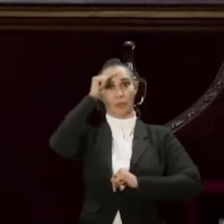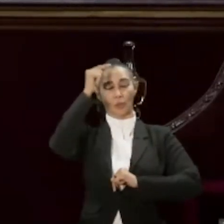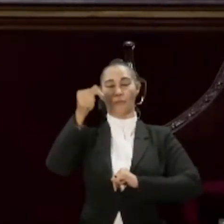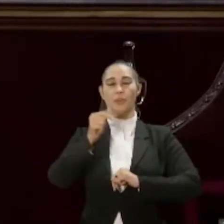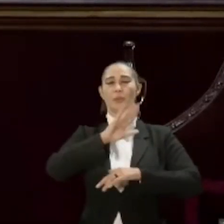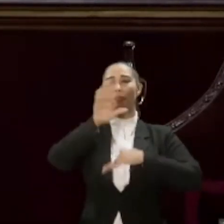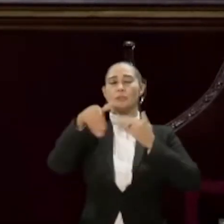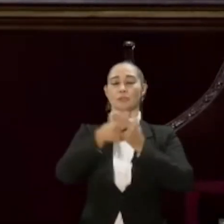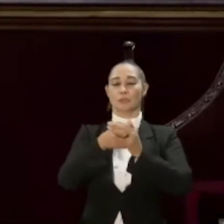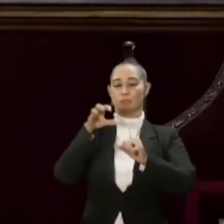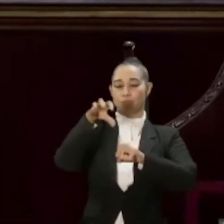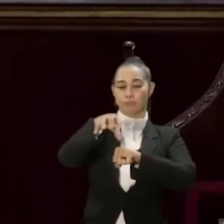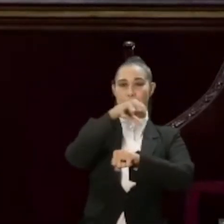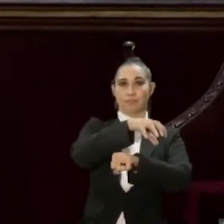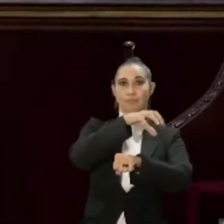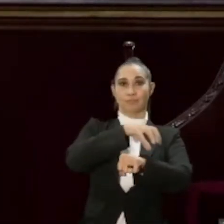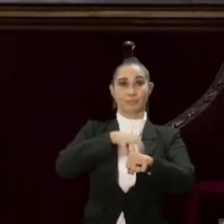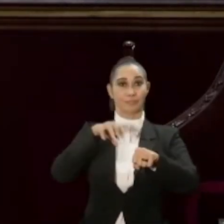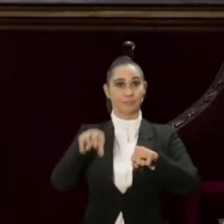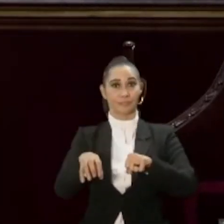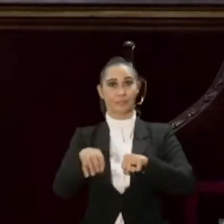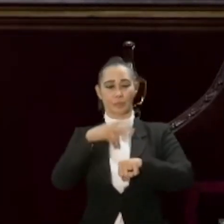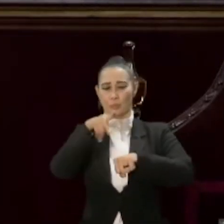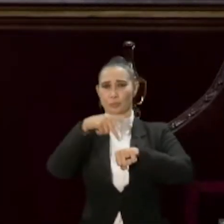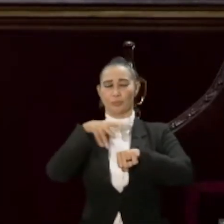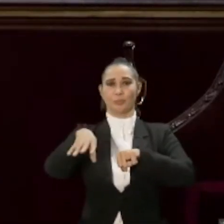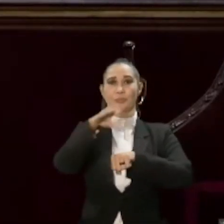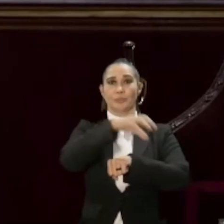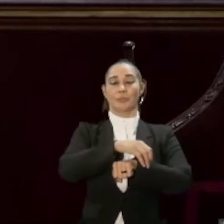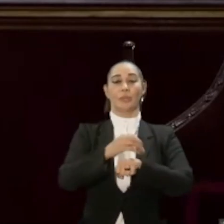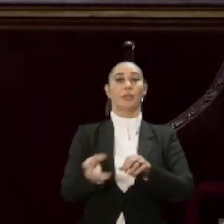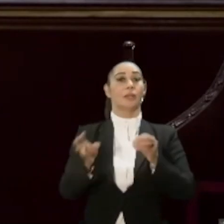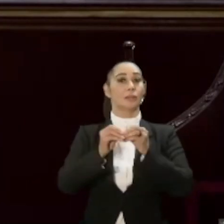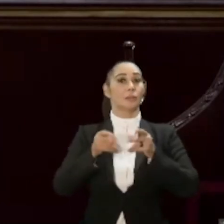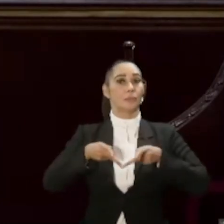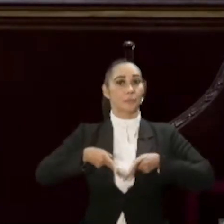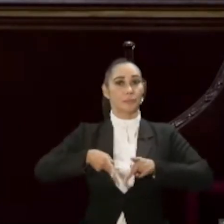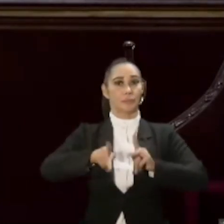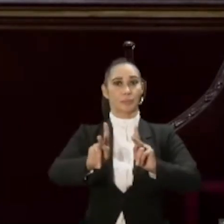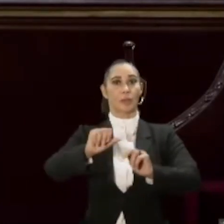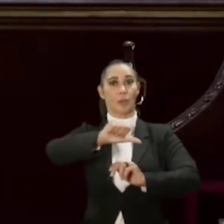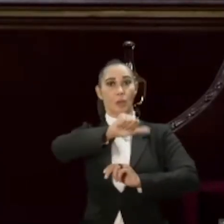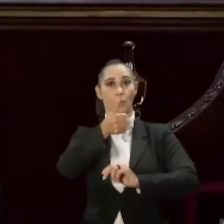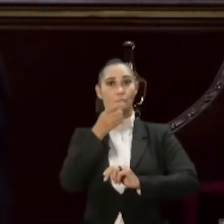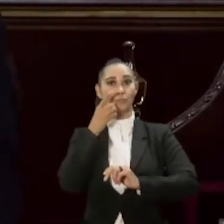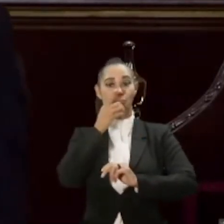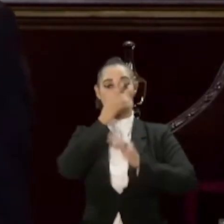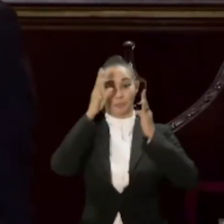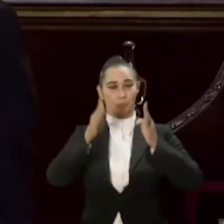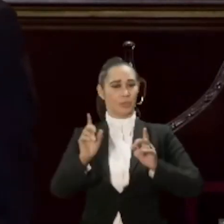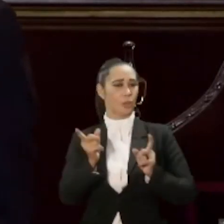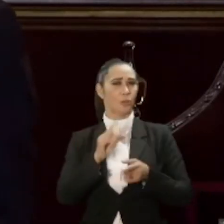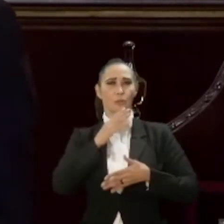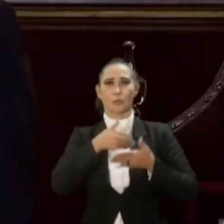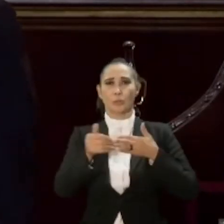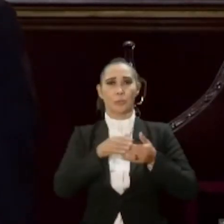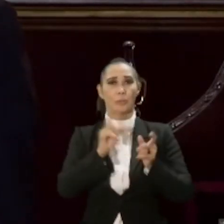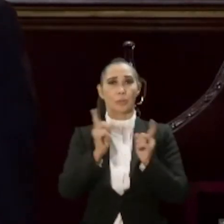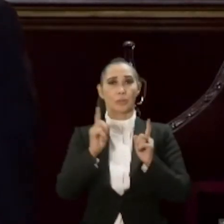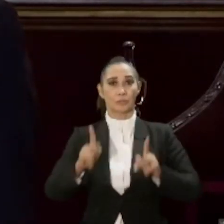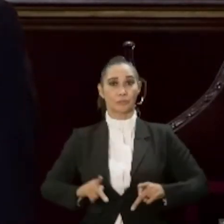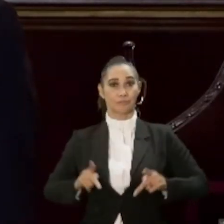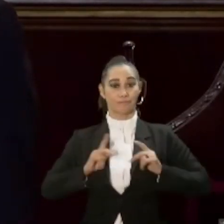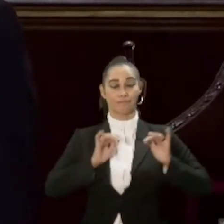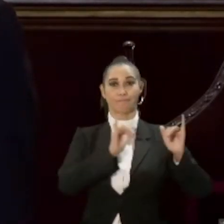en todo el territorio nacional y dotando de oportunidades a todos los ciudadanos independientemente de donde vivan. El